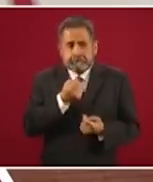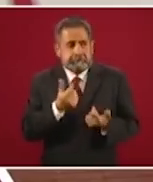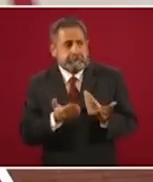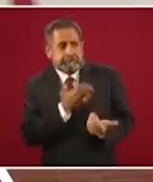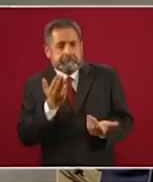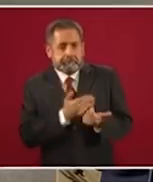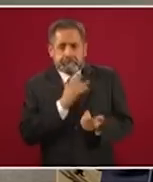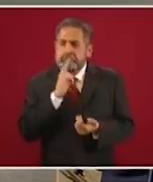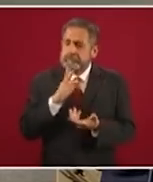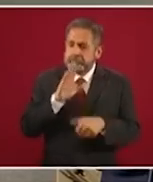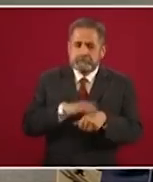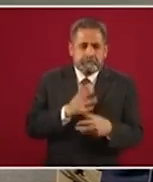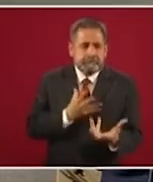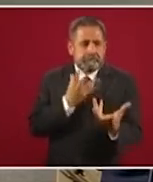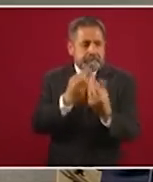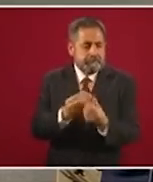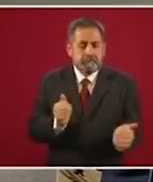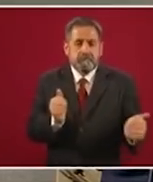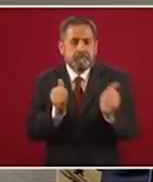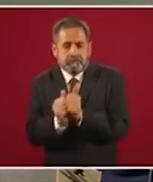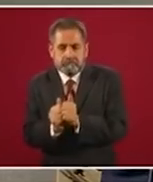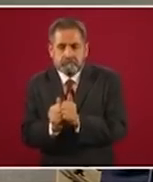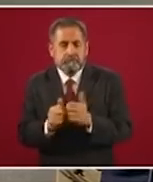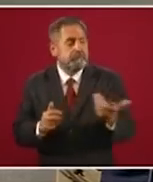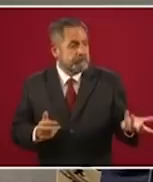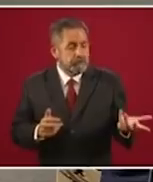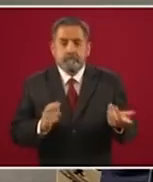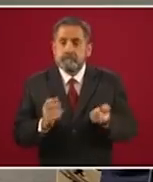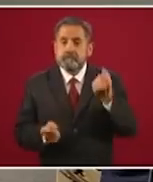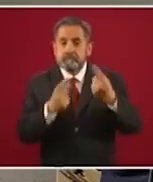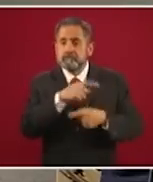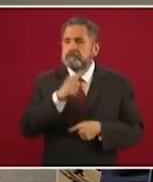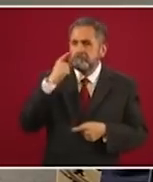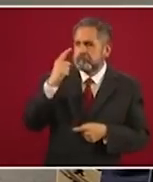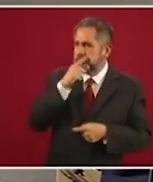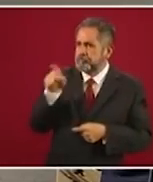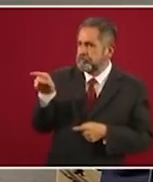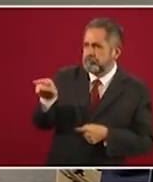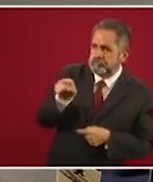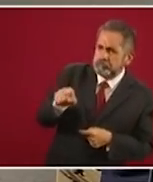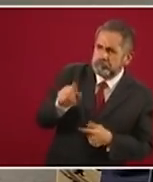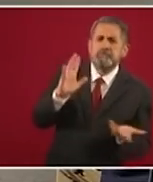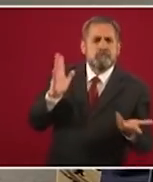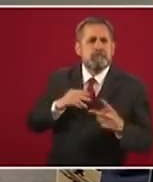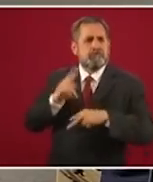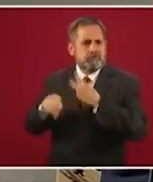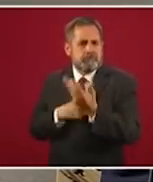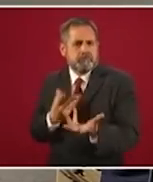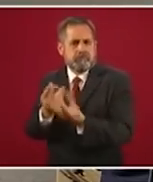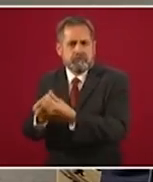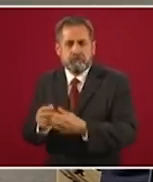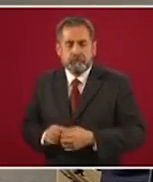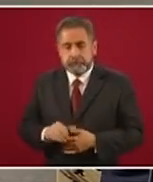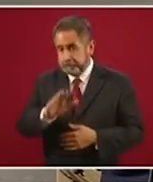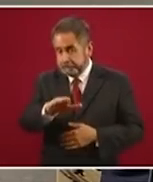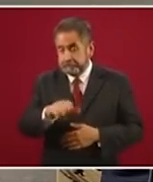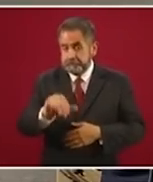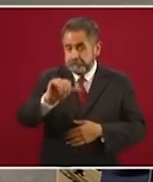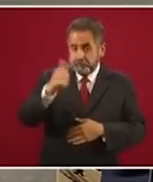doctores y las doctoras quieran ir a estos lugares. Hay lugares, también lo decimos con toda claridad,